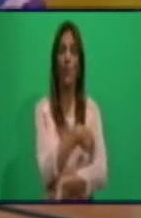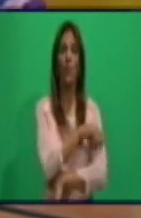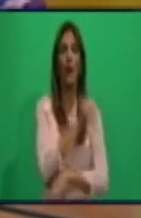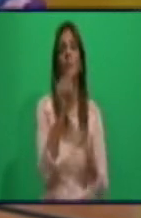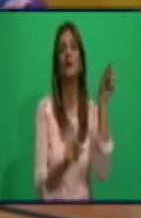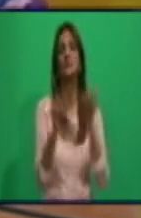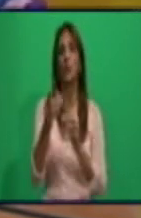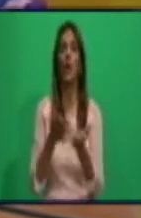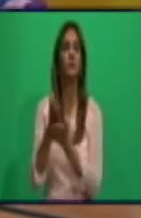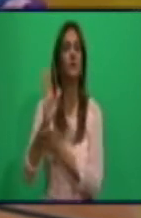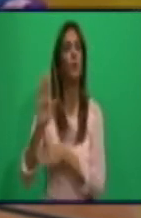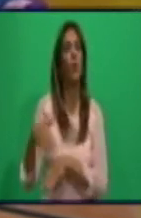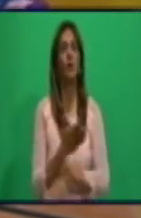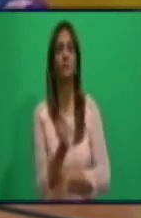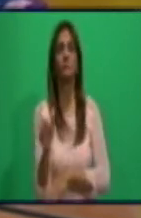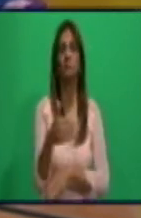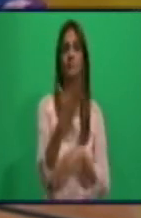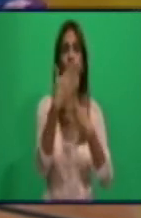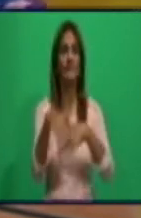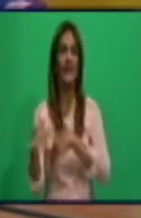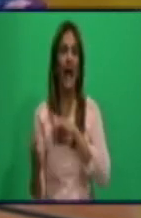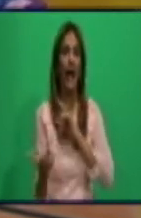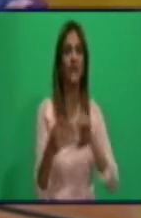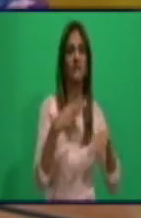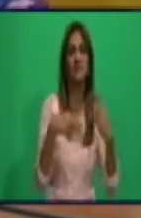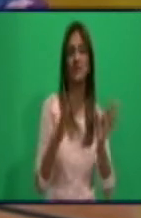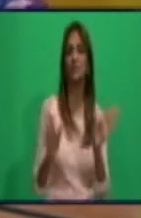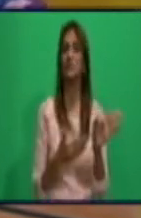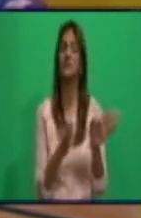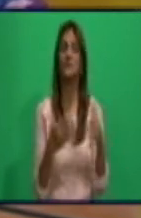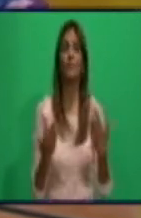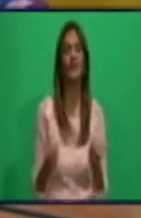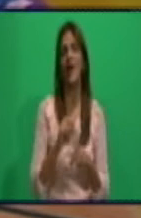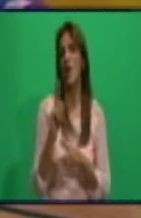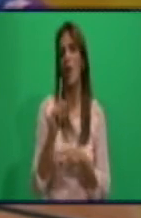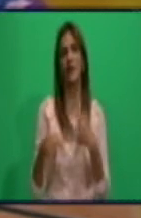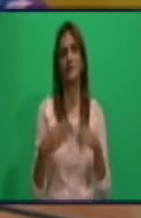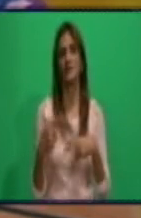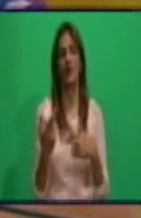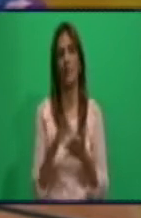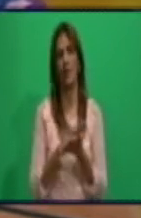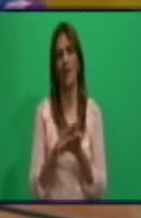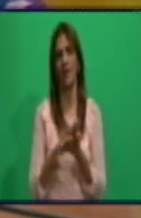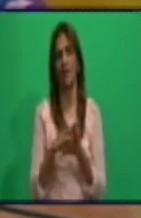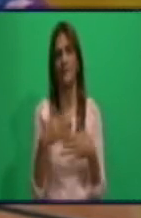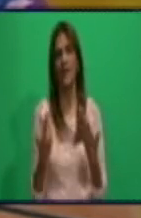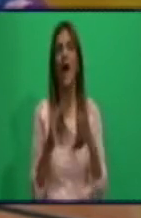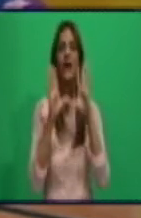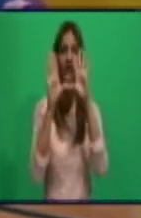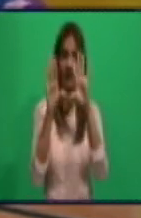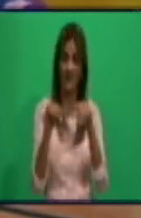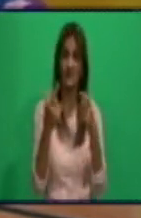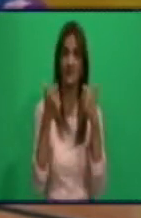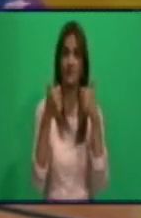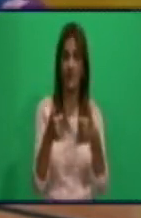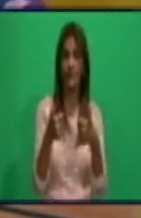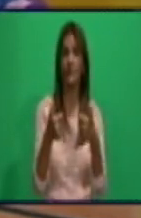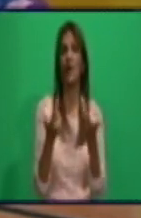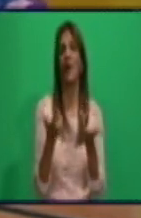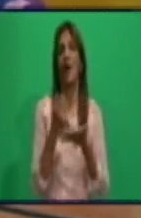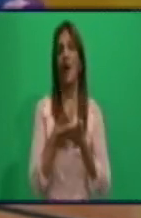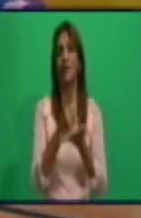ciertamente se han venido reordenando todos los servicios hay que destacar la contribución valiosa que están así los actores de la comunidad